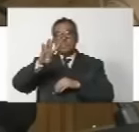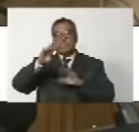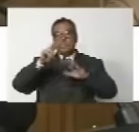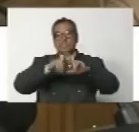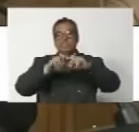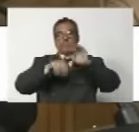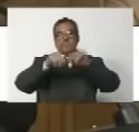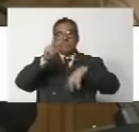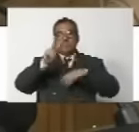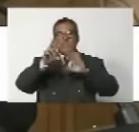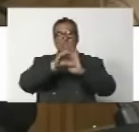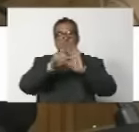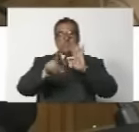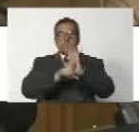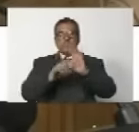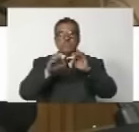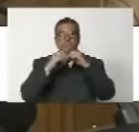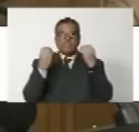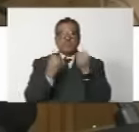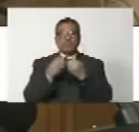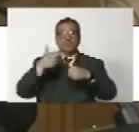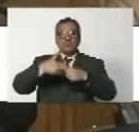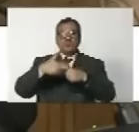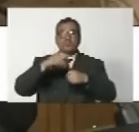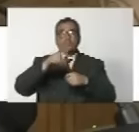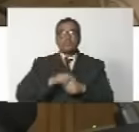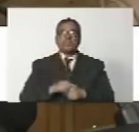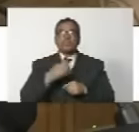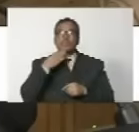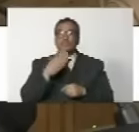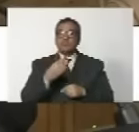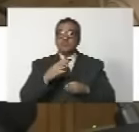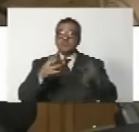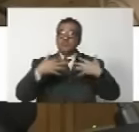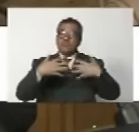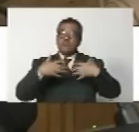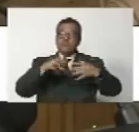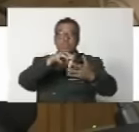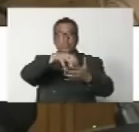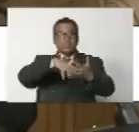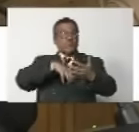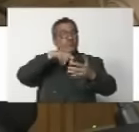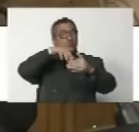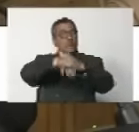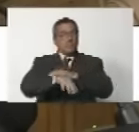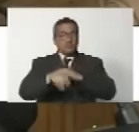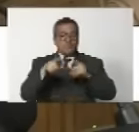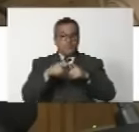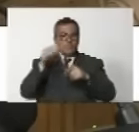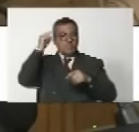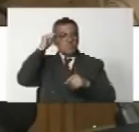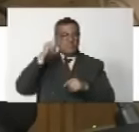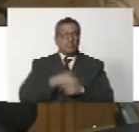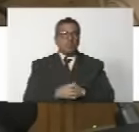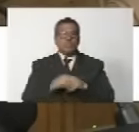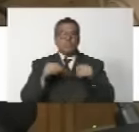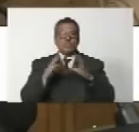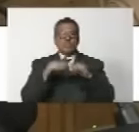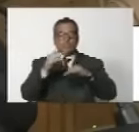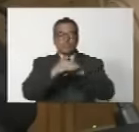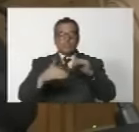numeral 2, de la Ley Orgánica de Hidrocarburos, y solicita la urgencia reglamentaria para ser incluido en el orden del día. Es